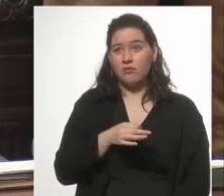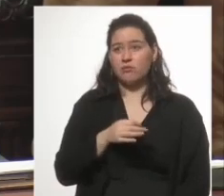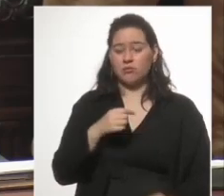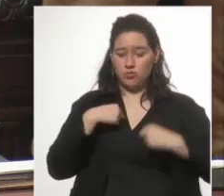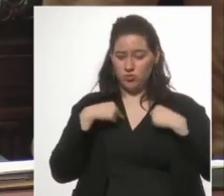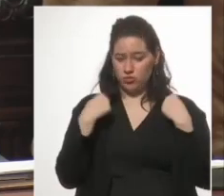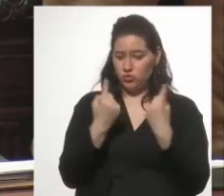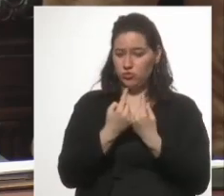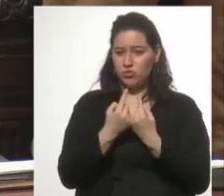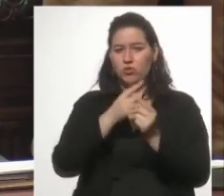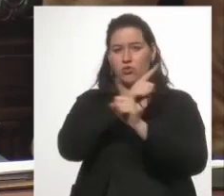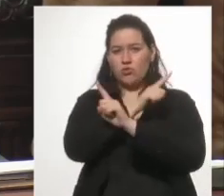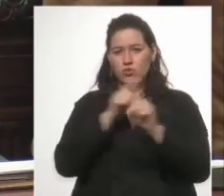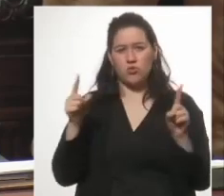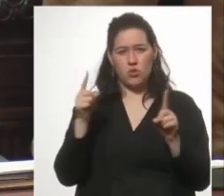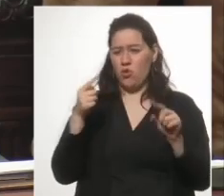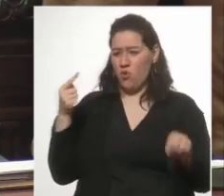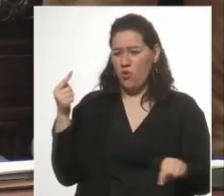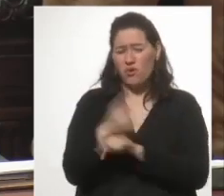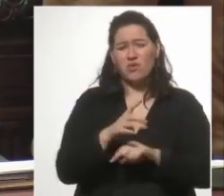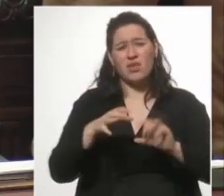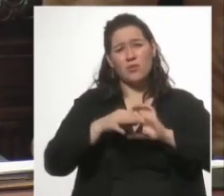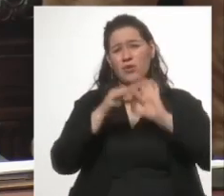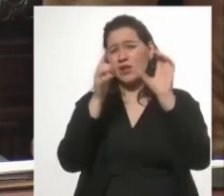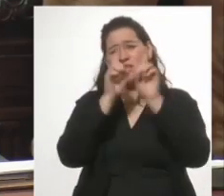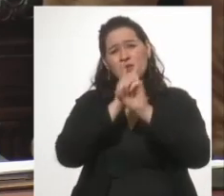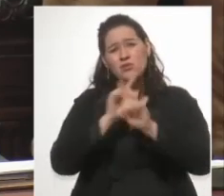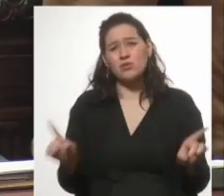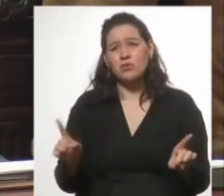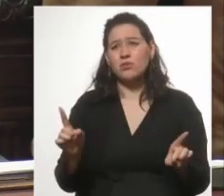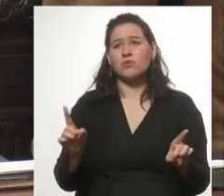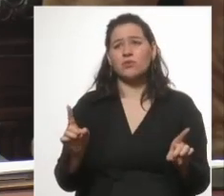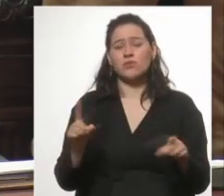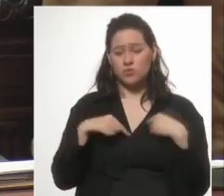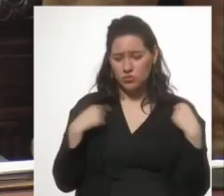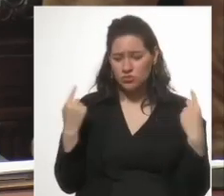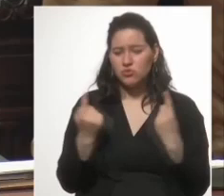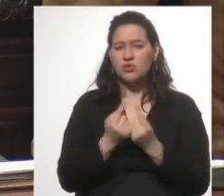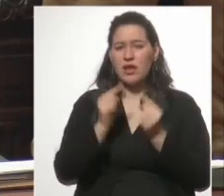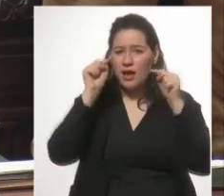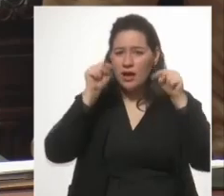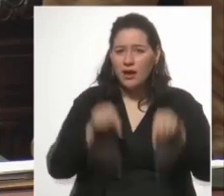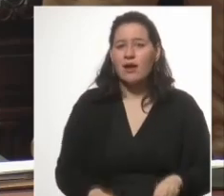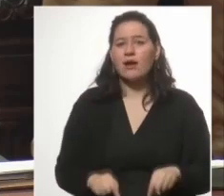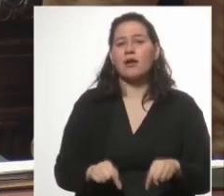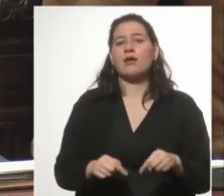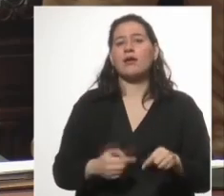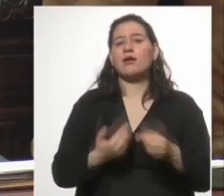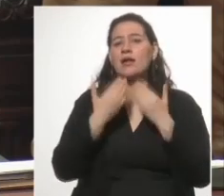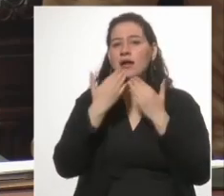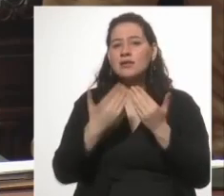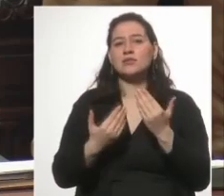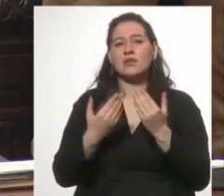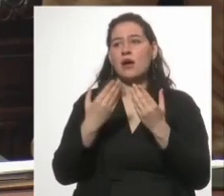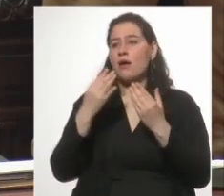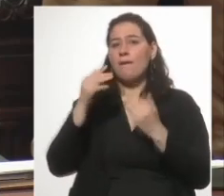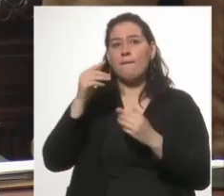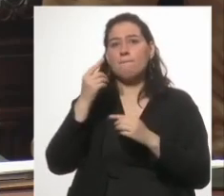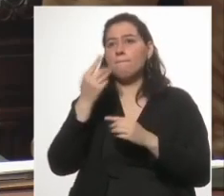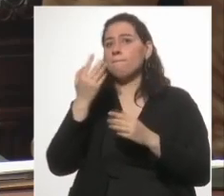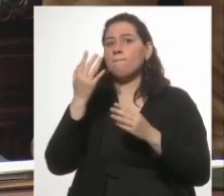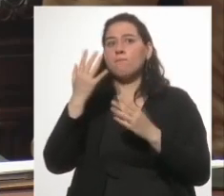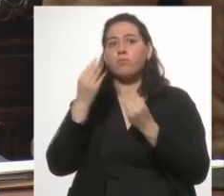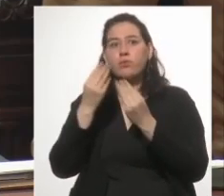somos antidemocráticos, que estamos aquí por la voluntad de más de 250.000 de